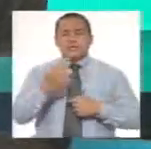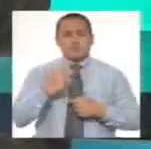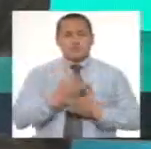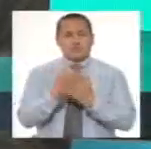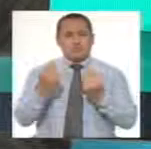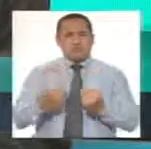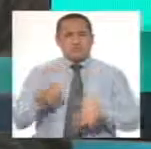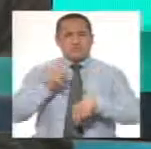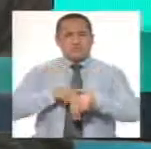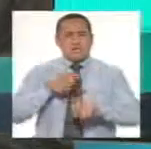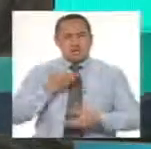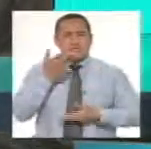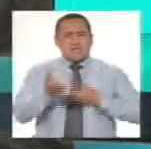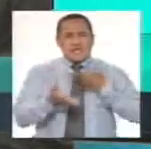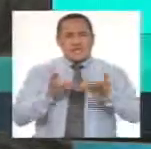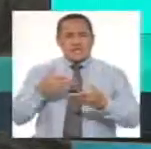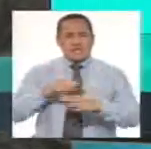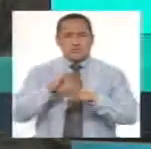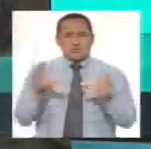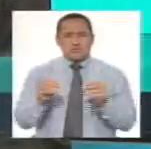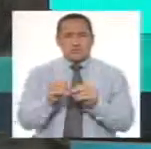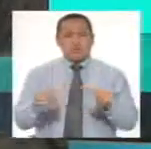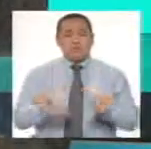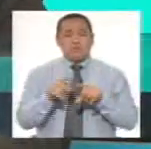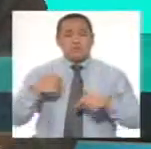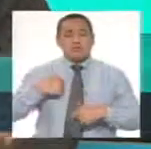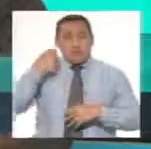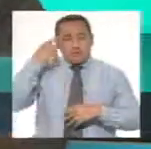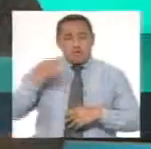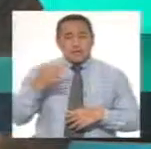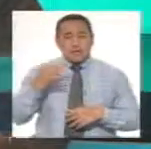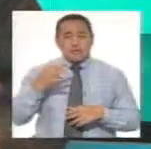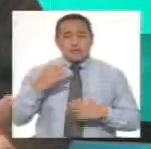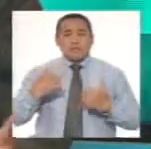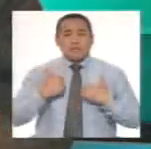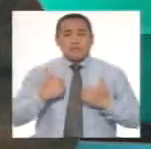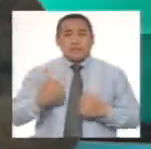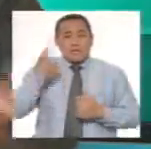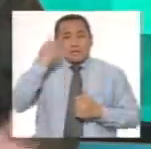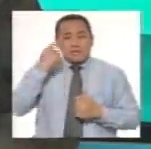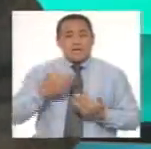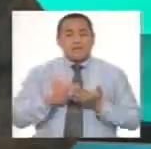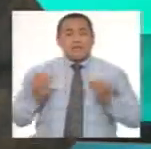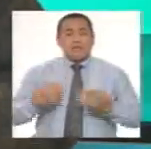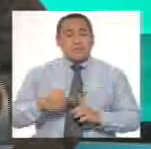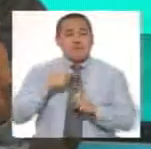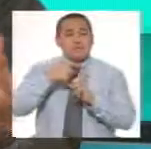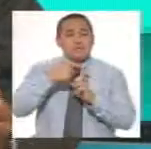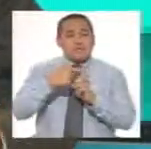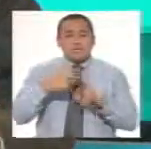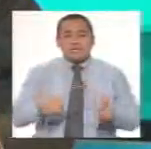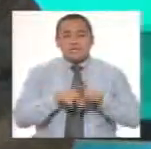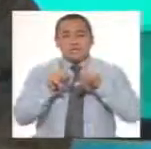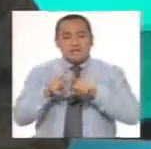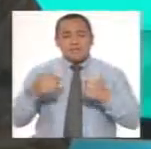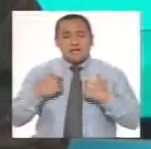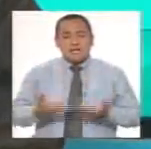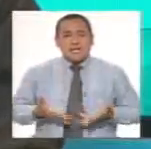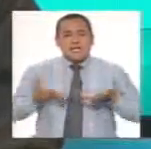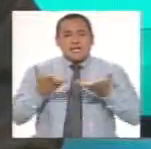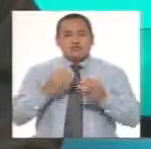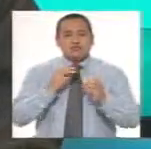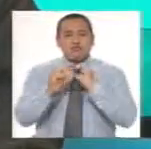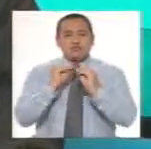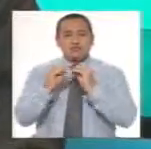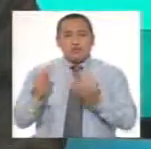mucho tiempo en este asunto y creo que tenemos que pensar en los temas positivos y digamos que generen la